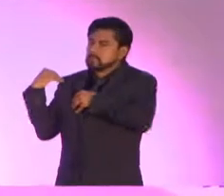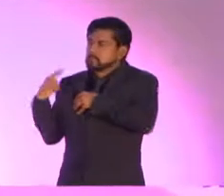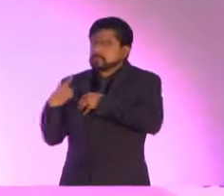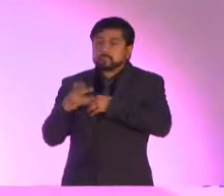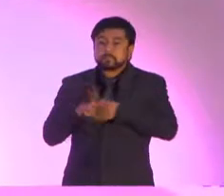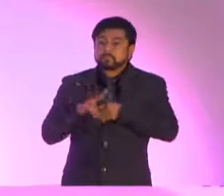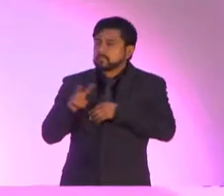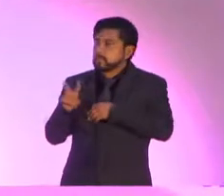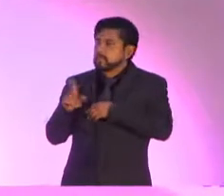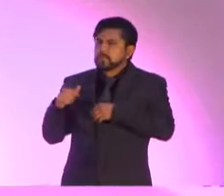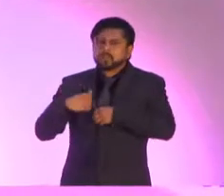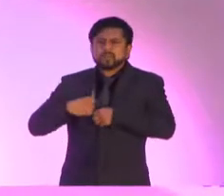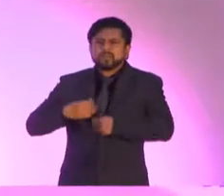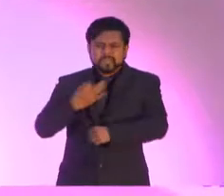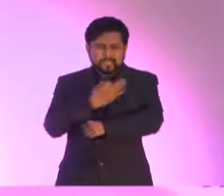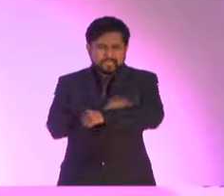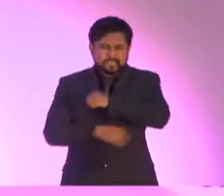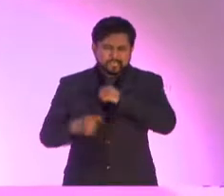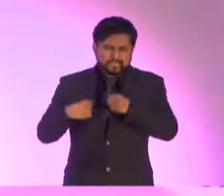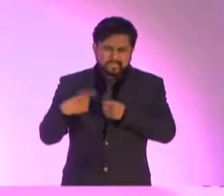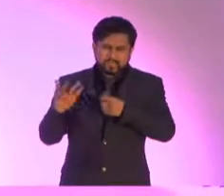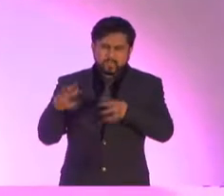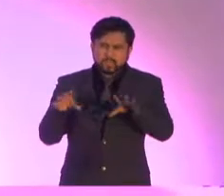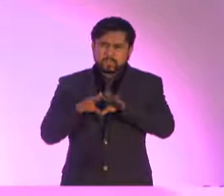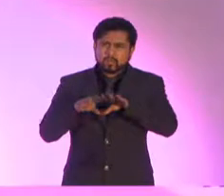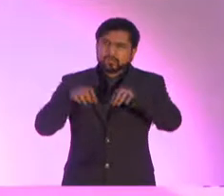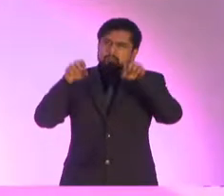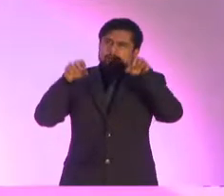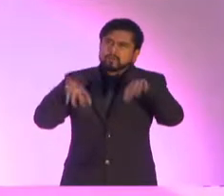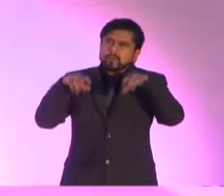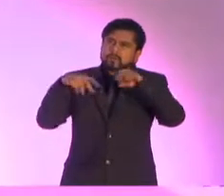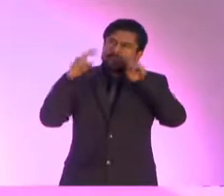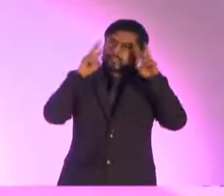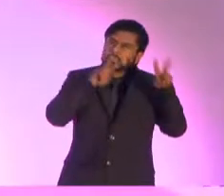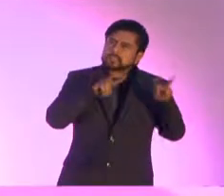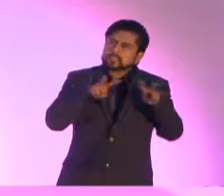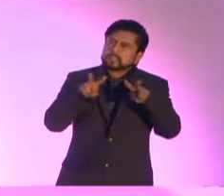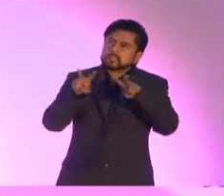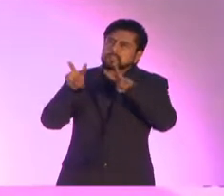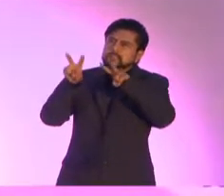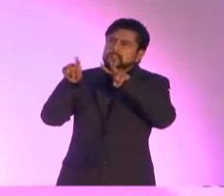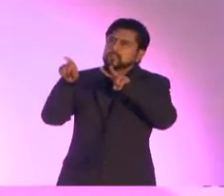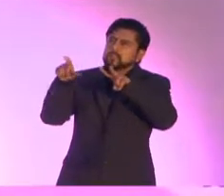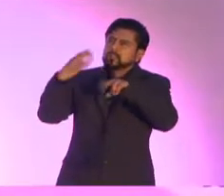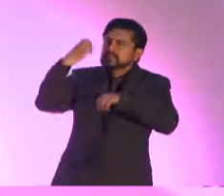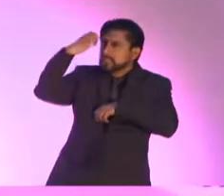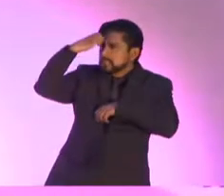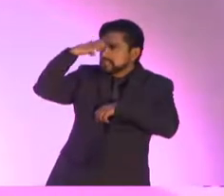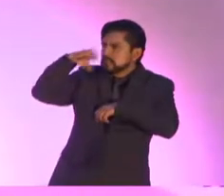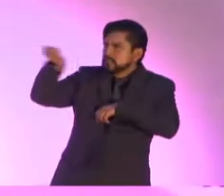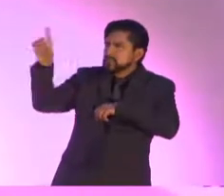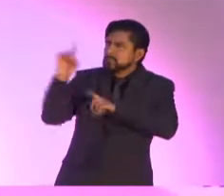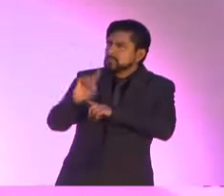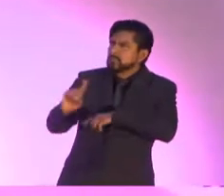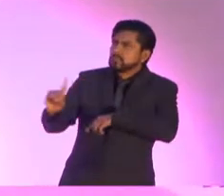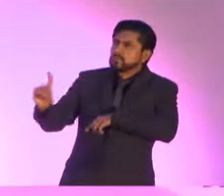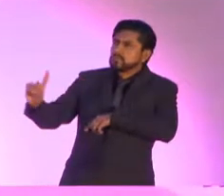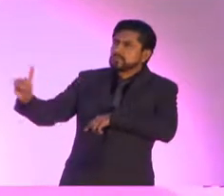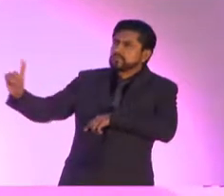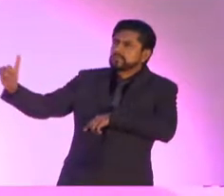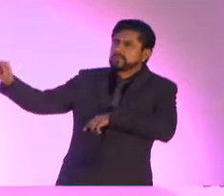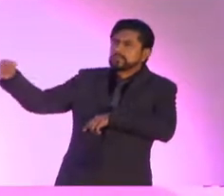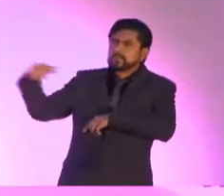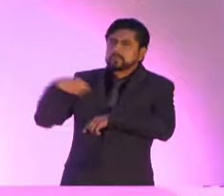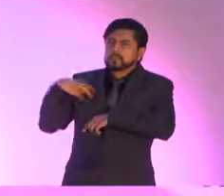Llevo toda la tarde con dolor de lluvia en las manos que no estás, en estos ojos que